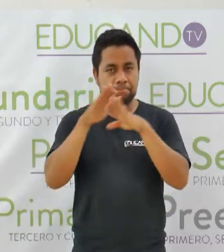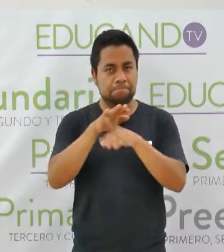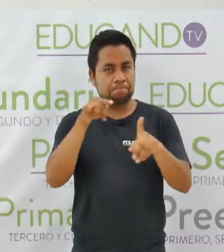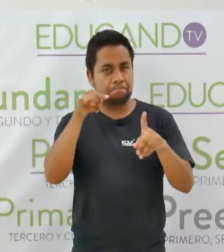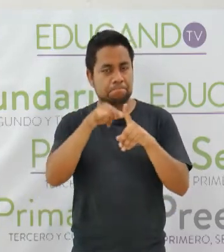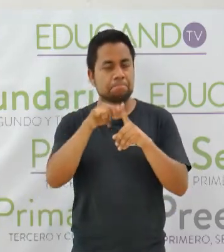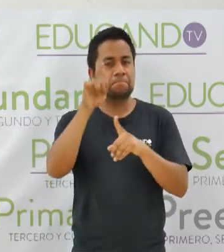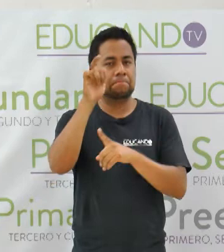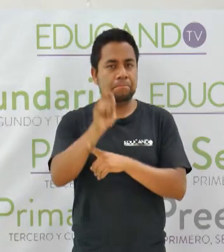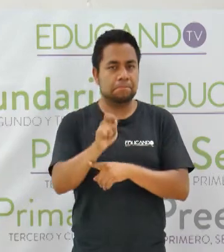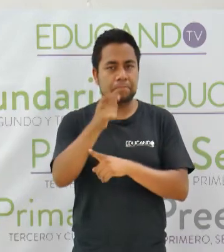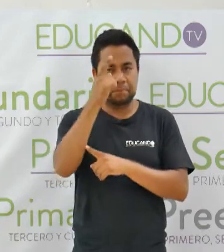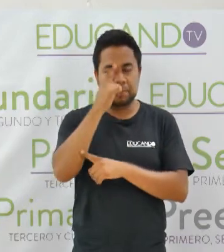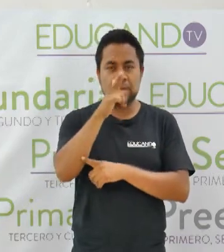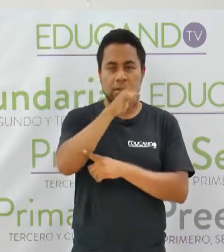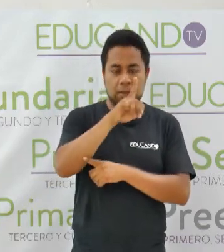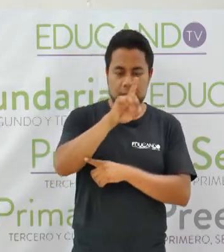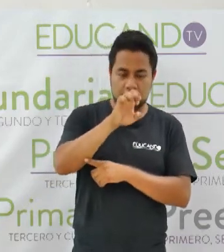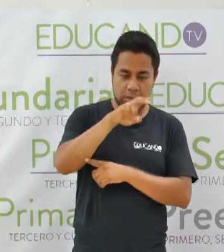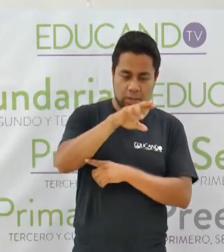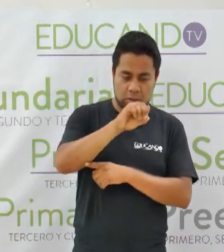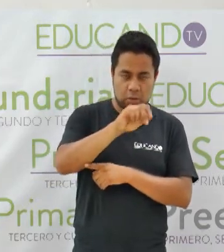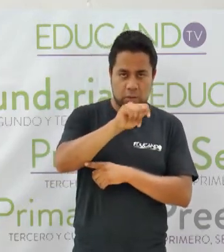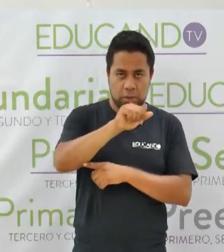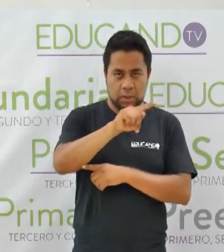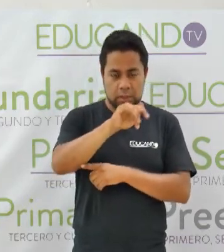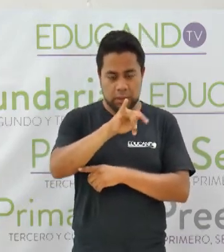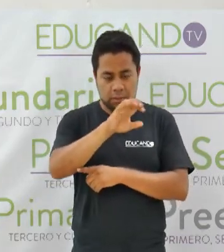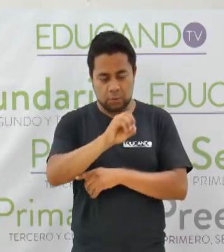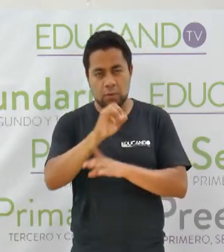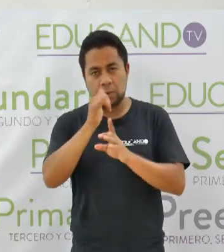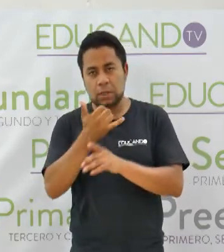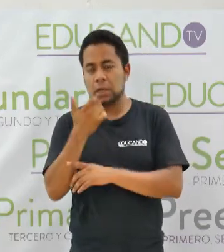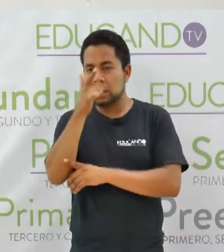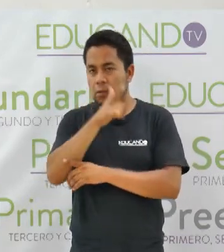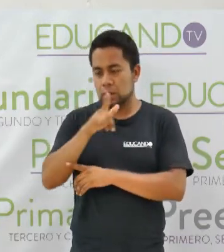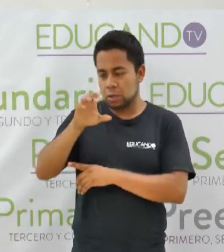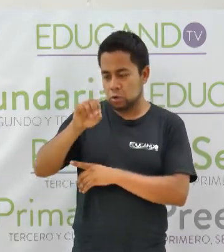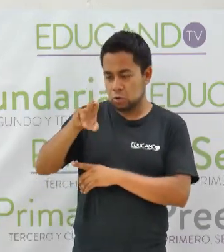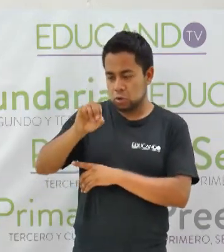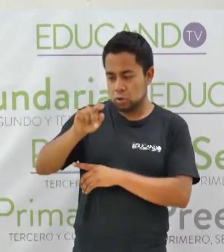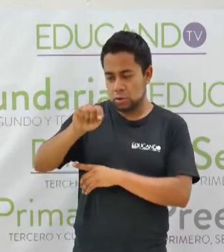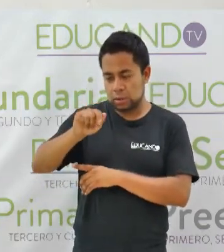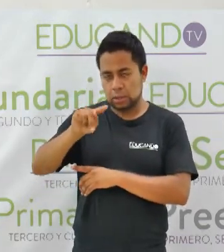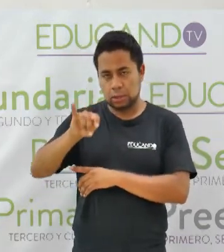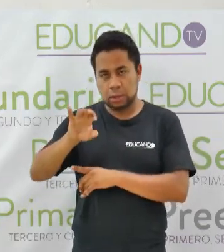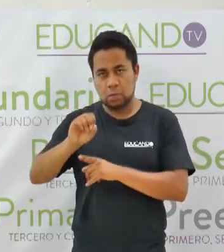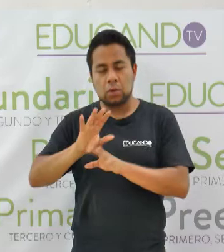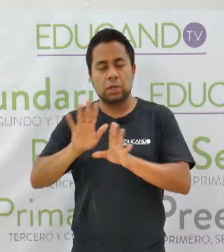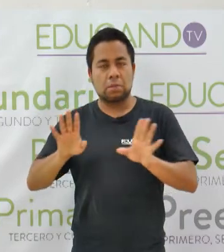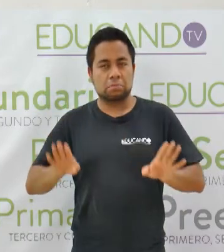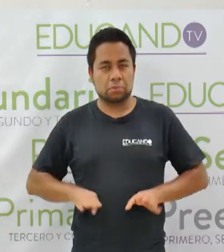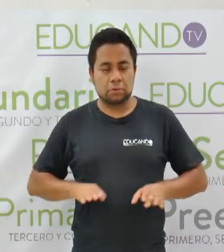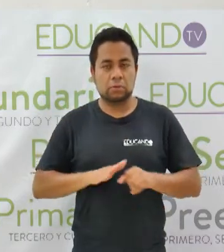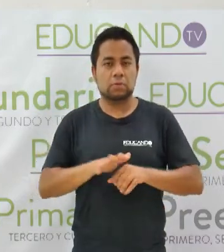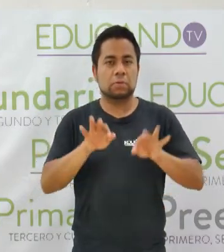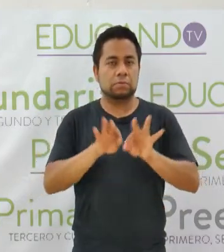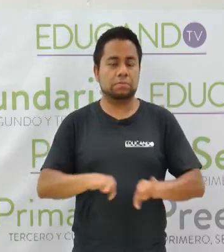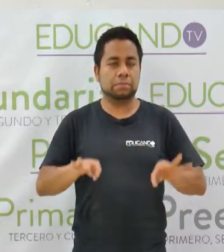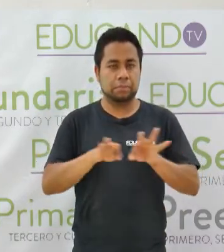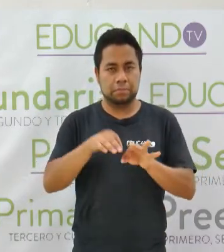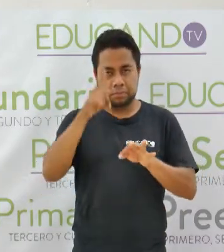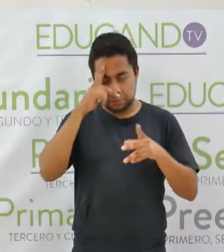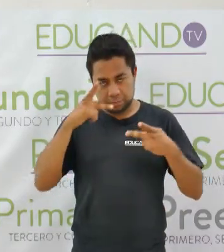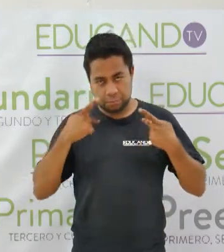lo relacionado con lo que es el lenguaje denotativo y el lenguaje connotativo. Reconocimos algunas características fundamentales que le van a